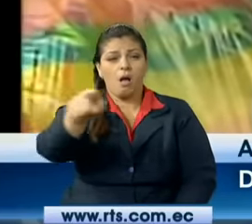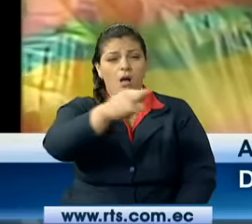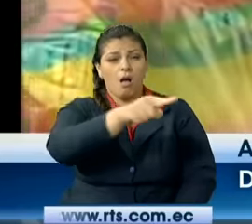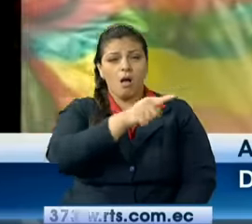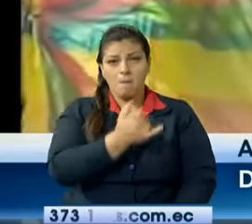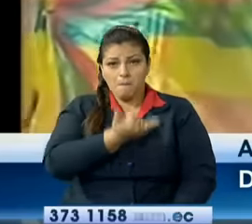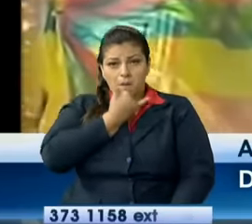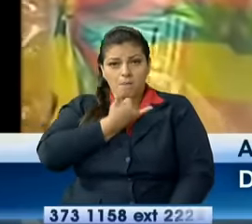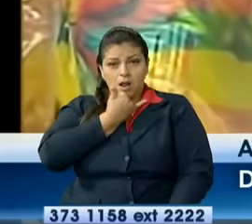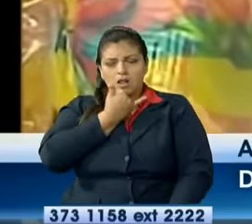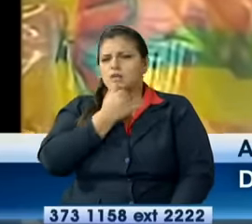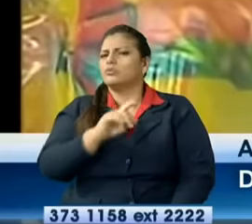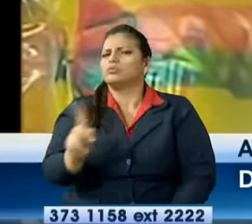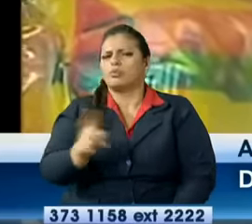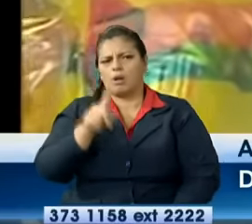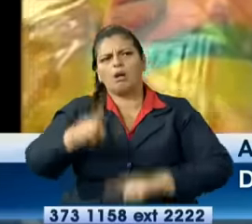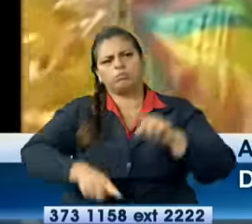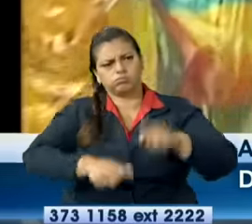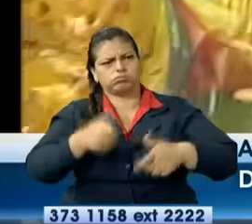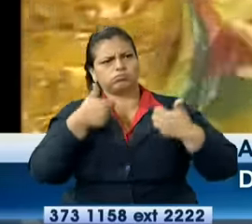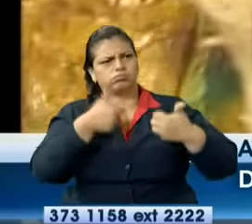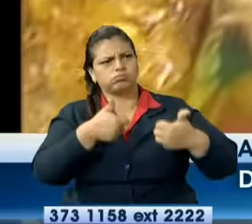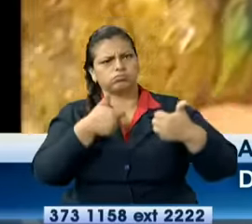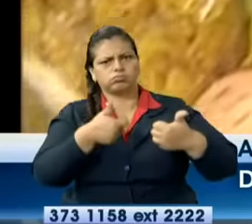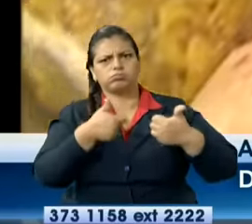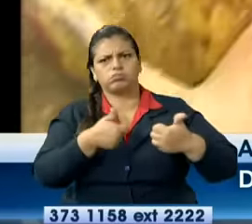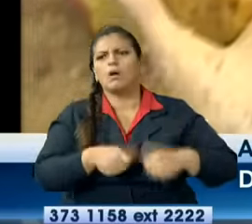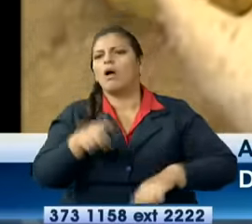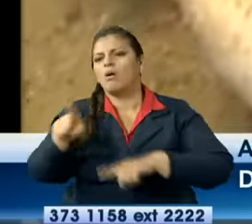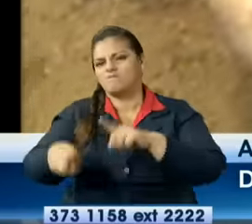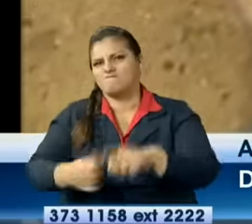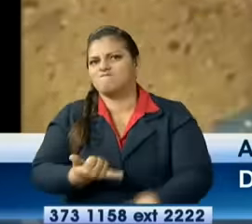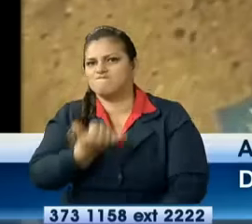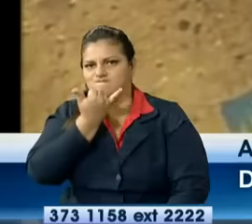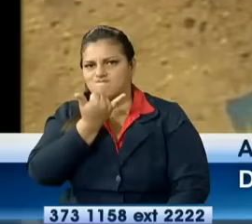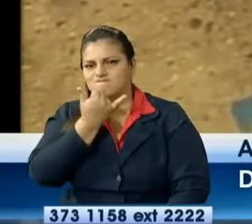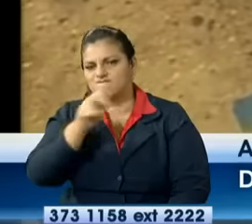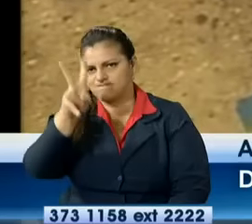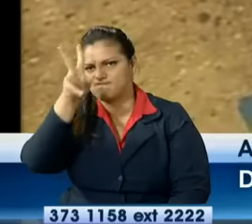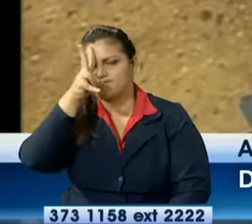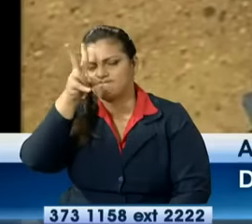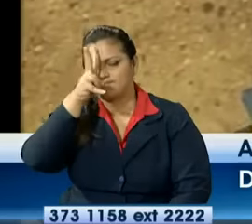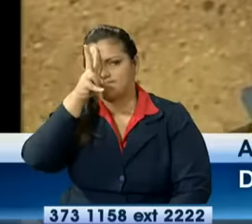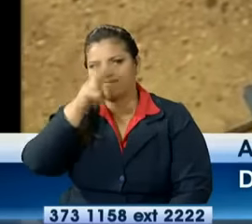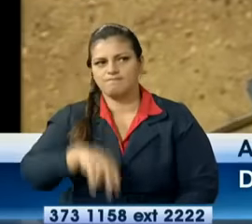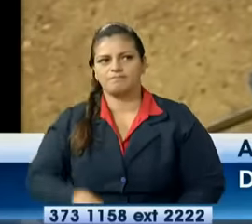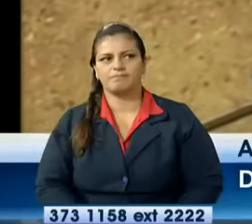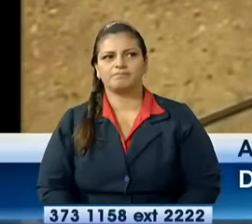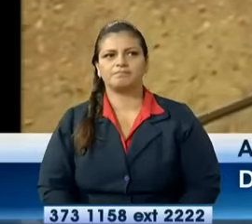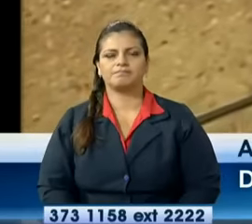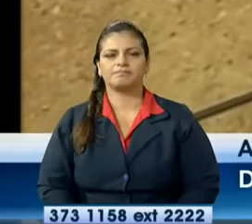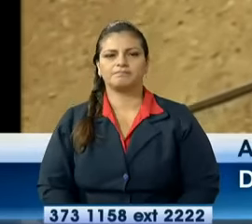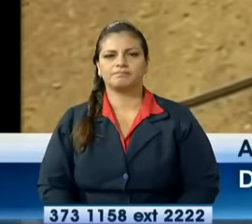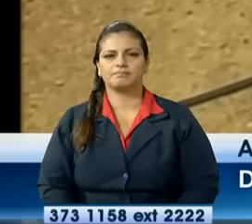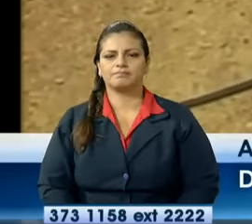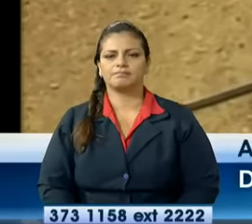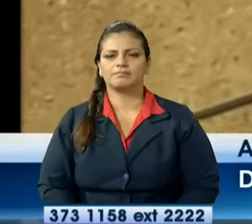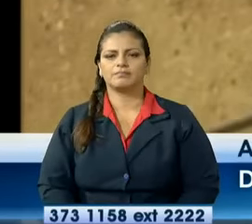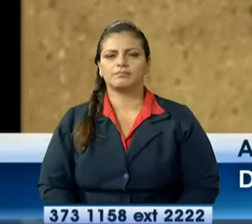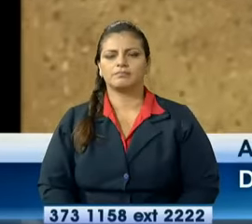y legales que sí tenían el precio, peso correcto en las balanzas. Esta fue una que, bueno, dijo la señora que se le había